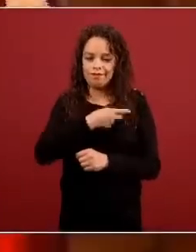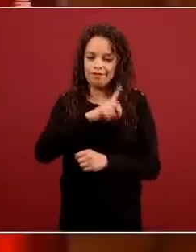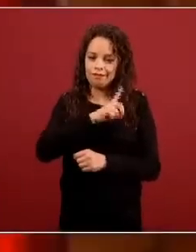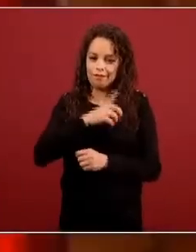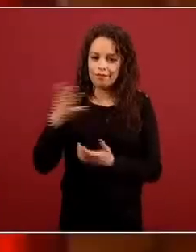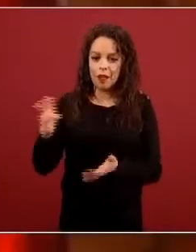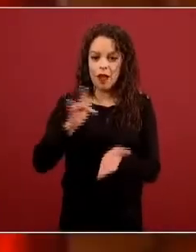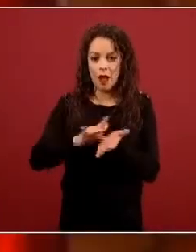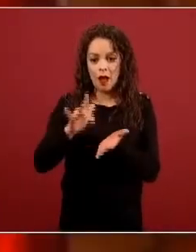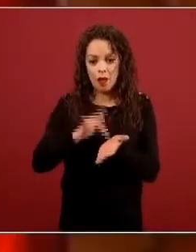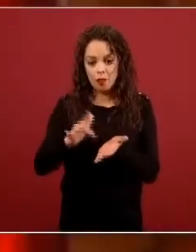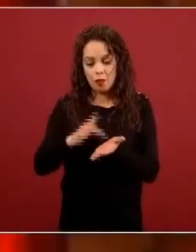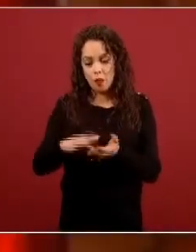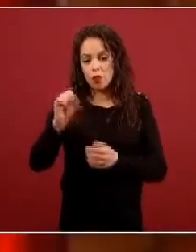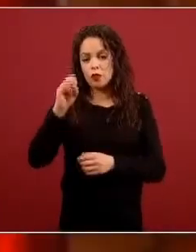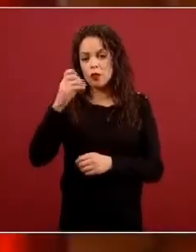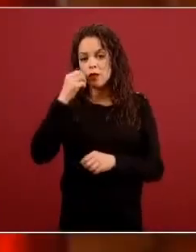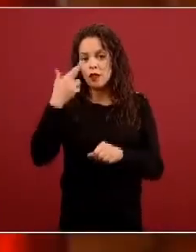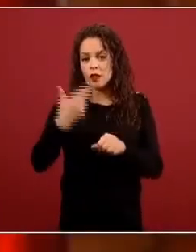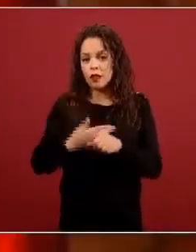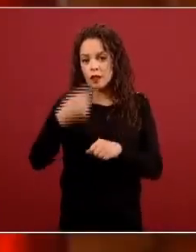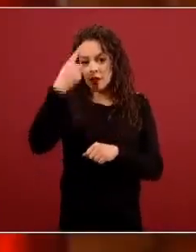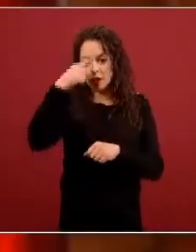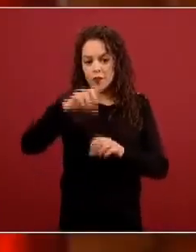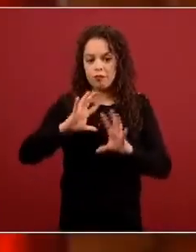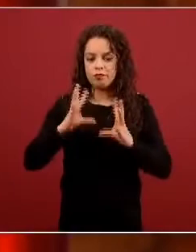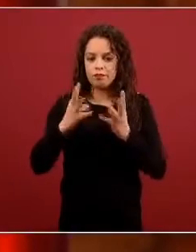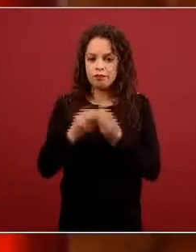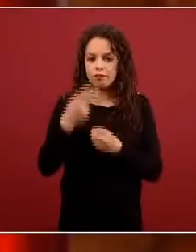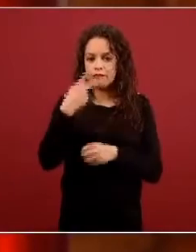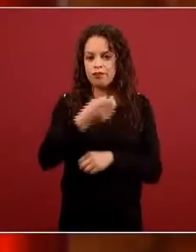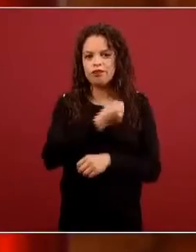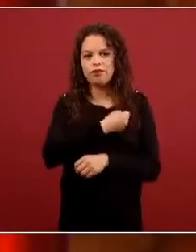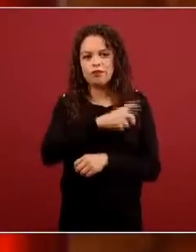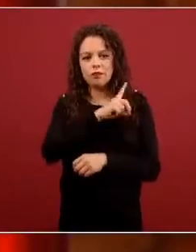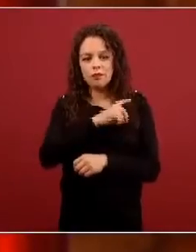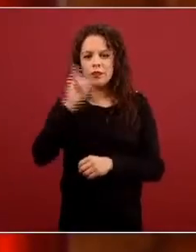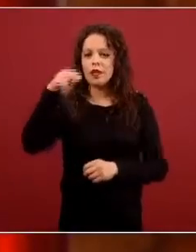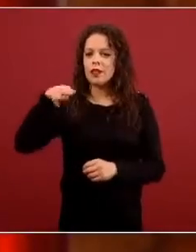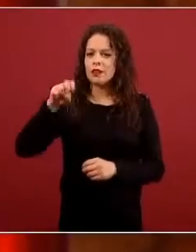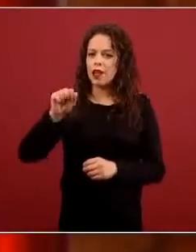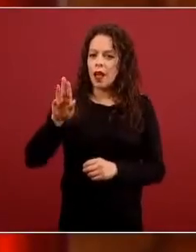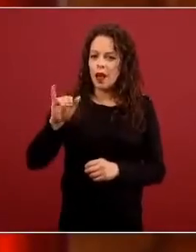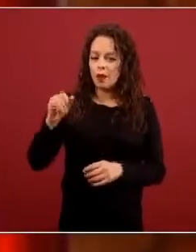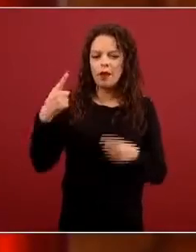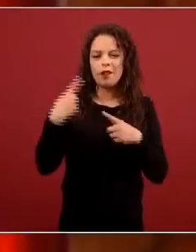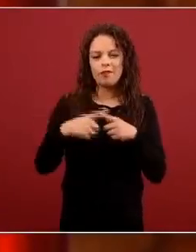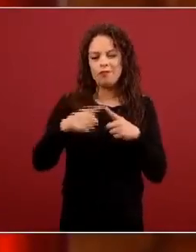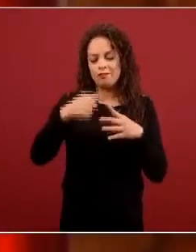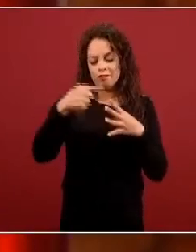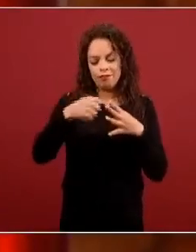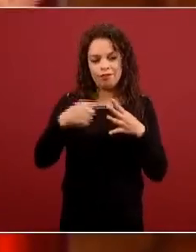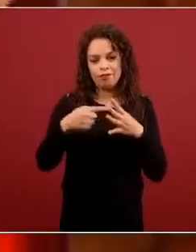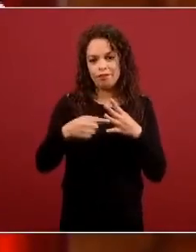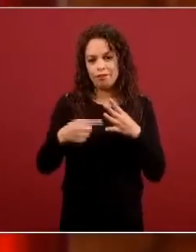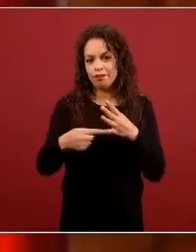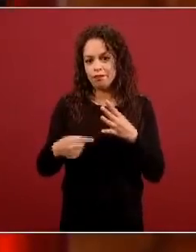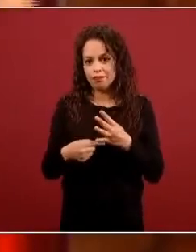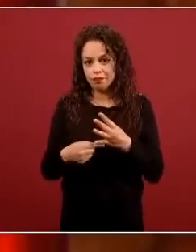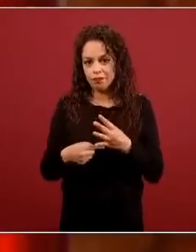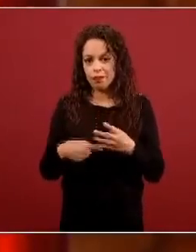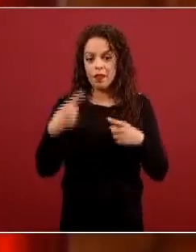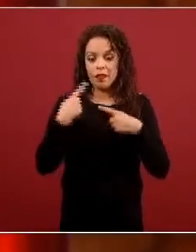la Subsecretaría de Integración y Desarrollo del Sector Salud, el INSABI y múltiples secretarías de Estado